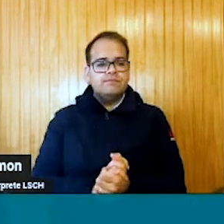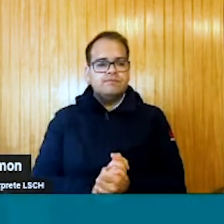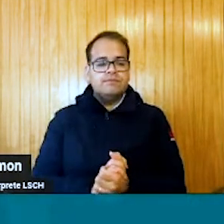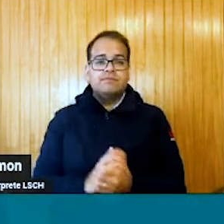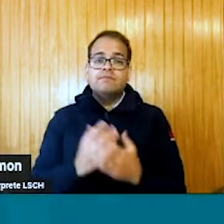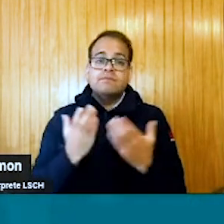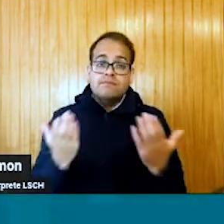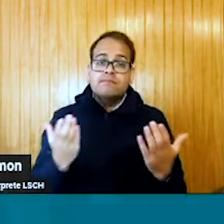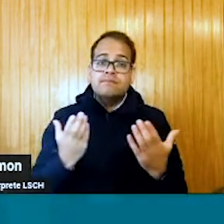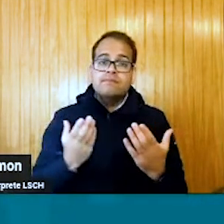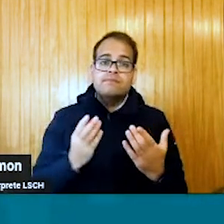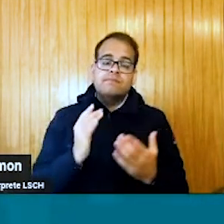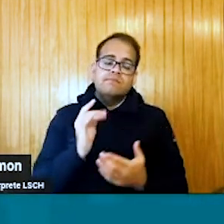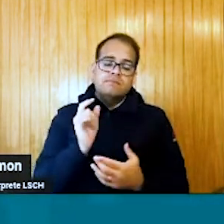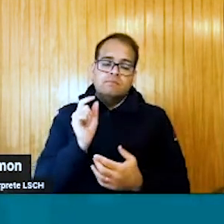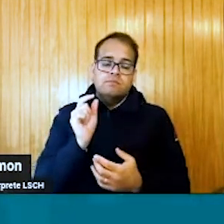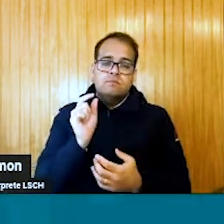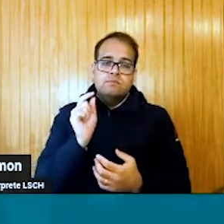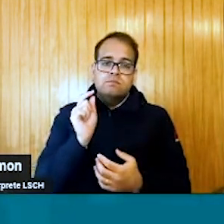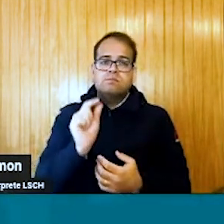Un poco